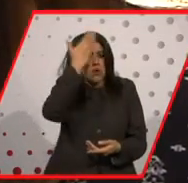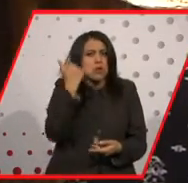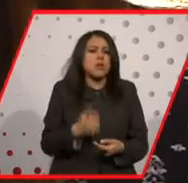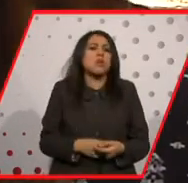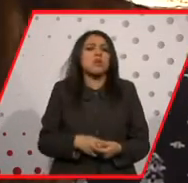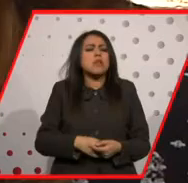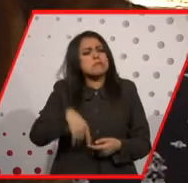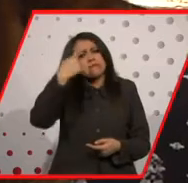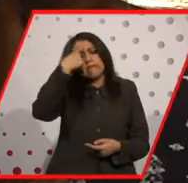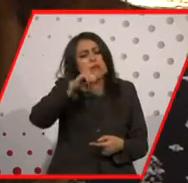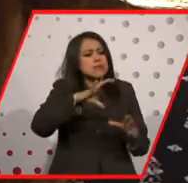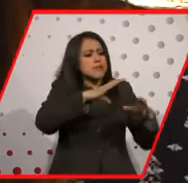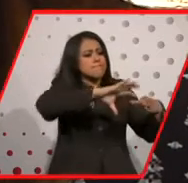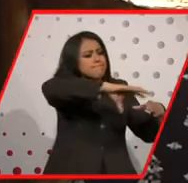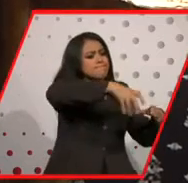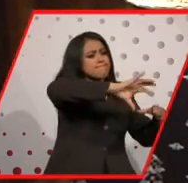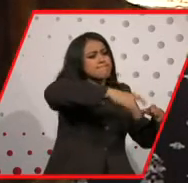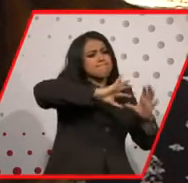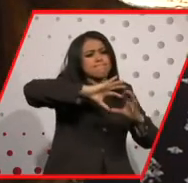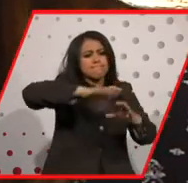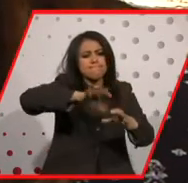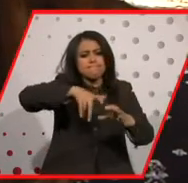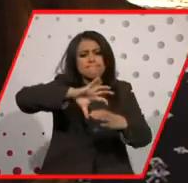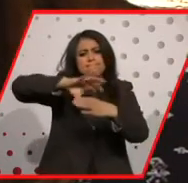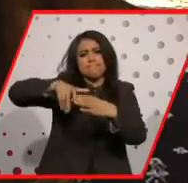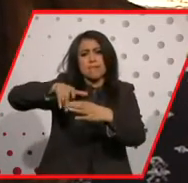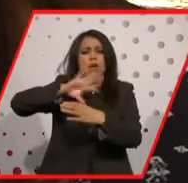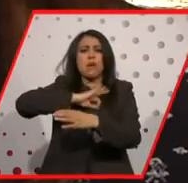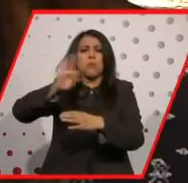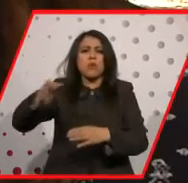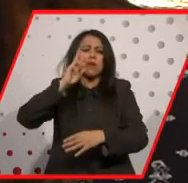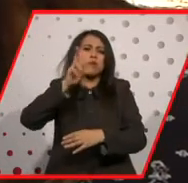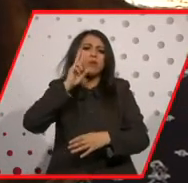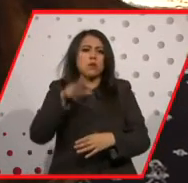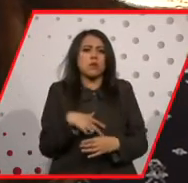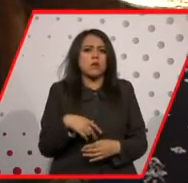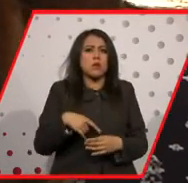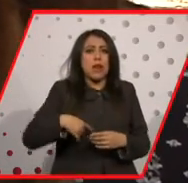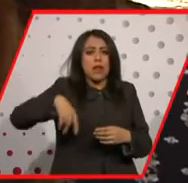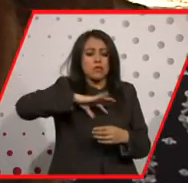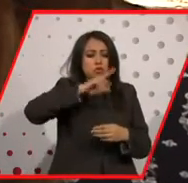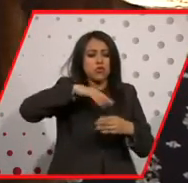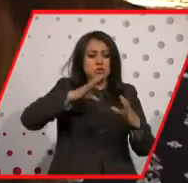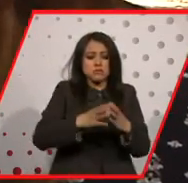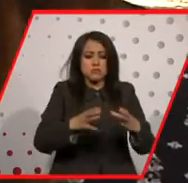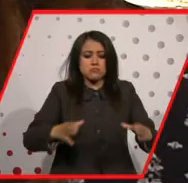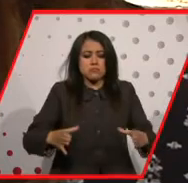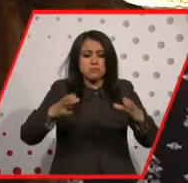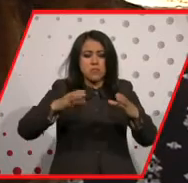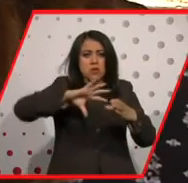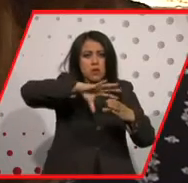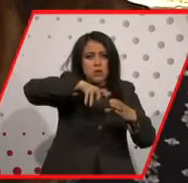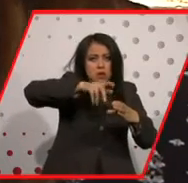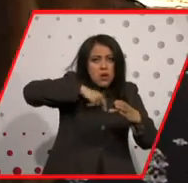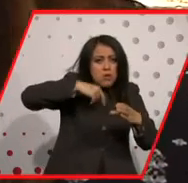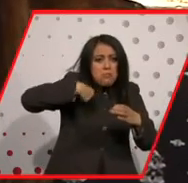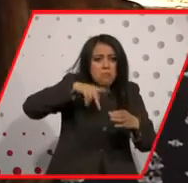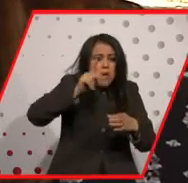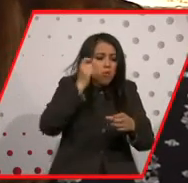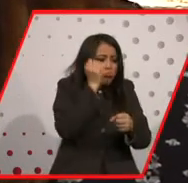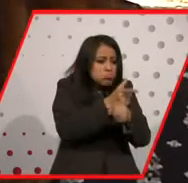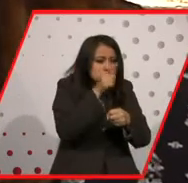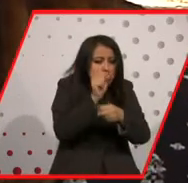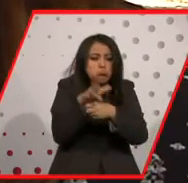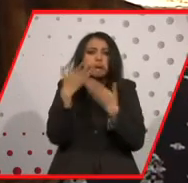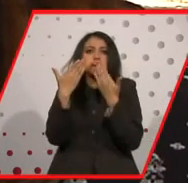con facilidad todas las urnas. Abrieron todas las urnas alrededor de la de mi hermana y no encontraron nada. Después de